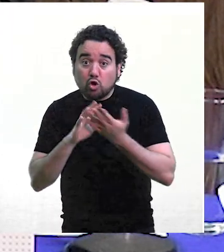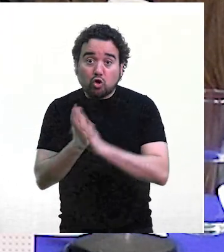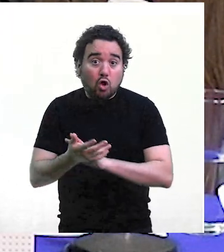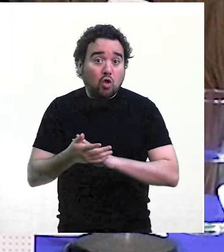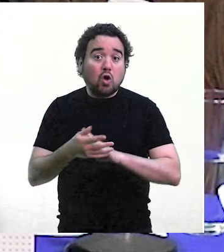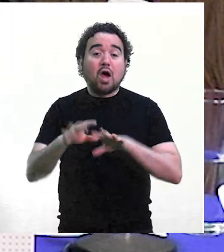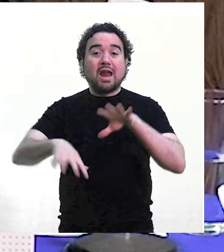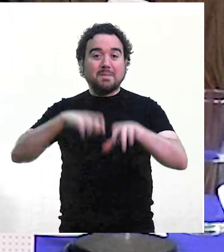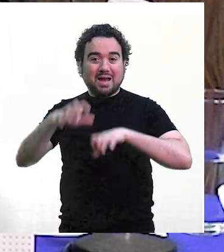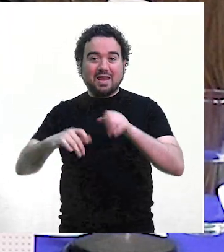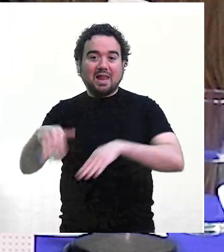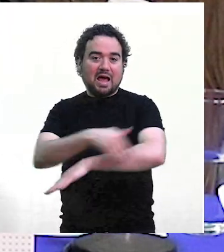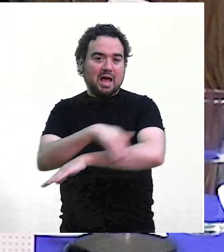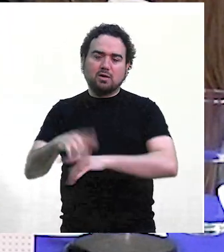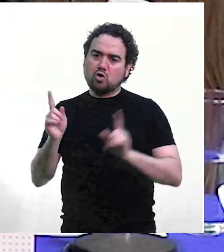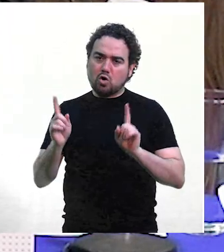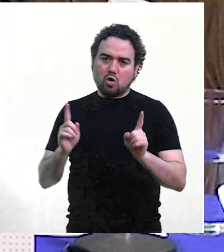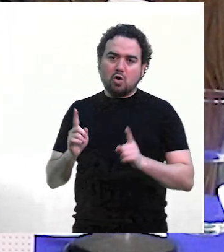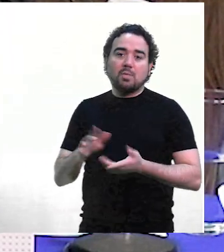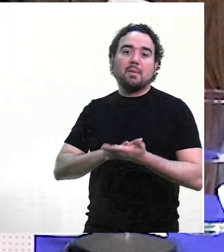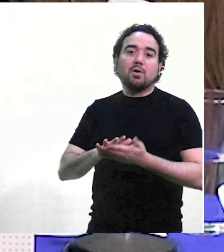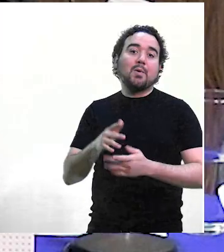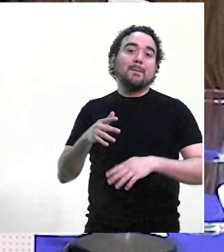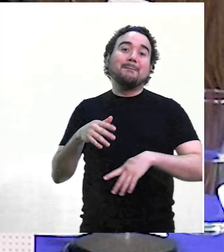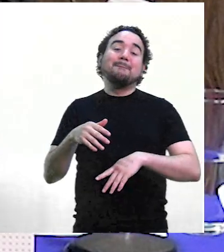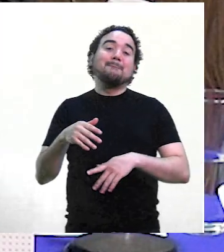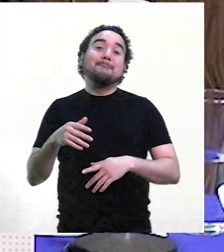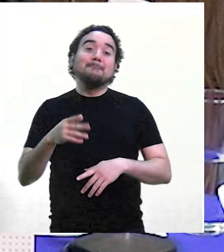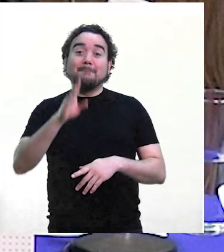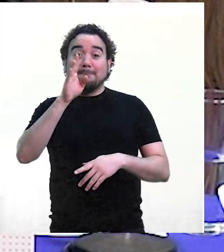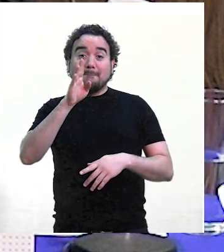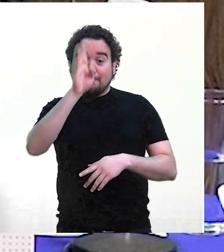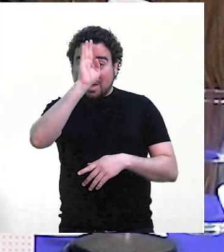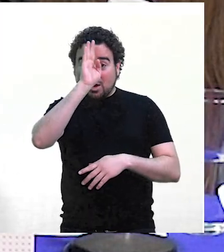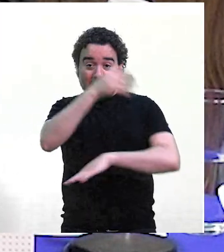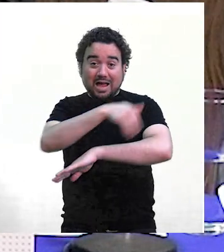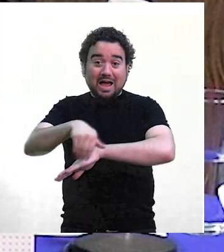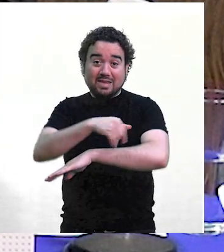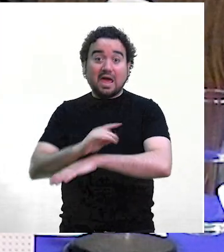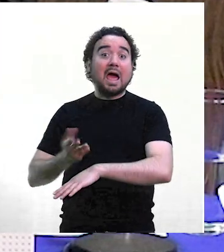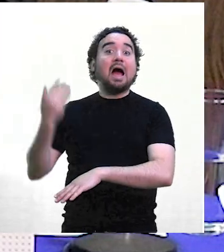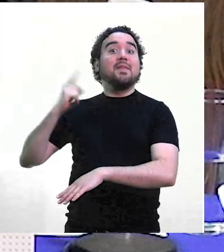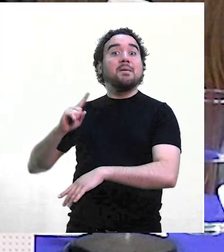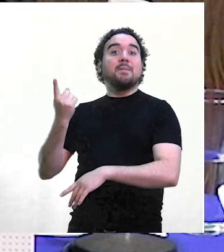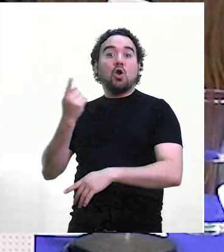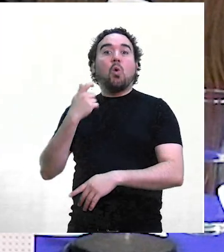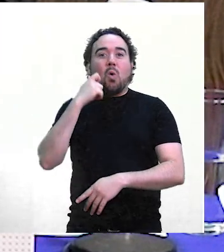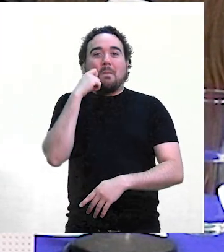animales que están desamparados. Un perro callejero, es un perro que donde hubo un humano que fue